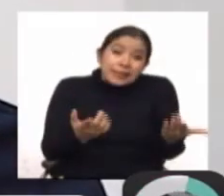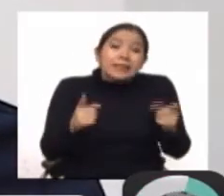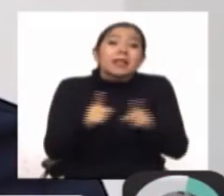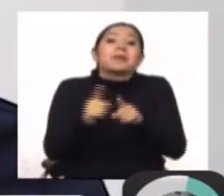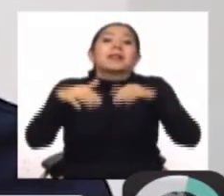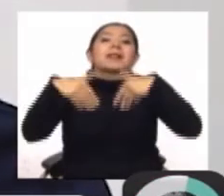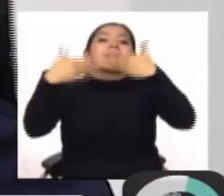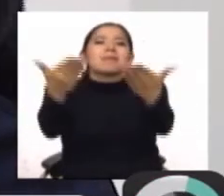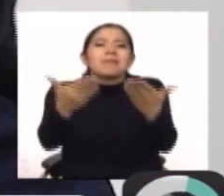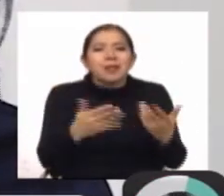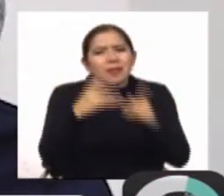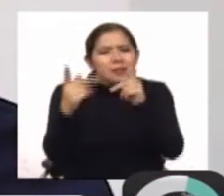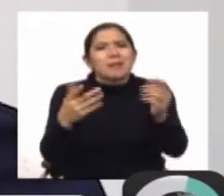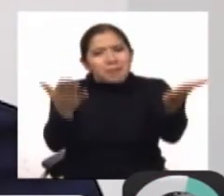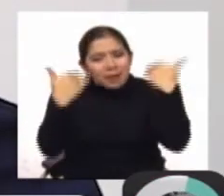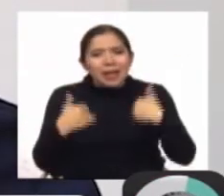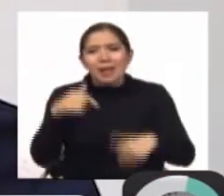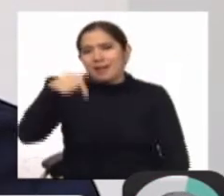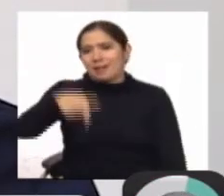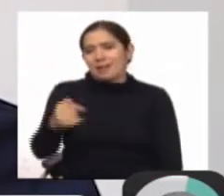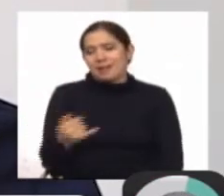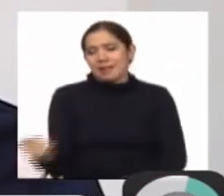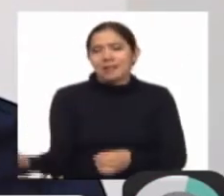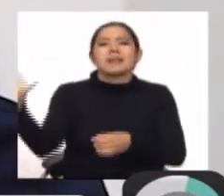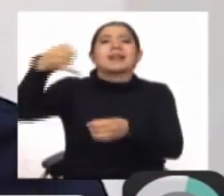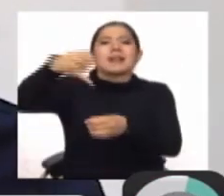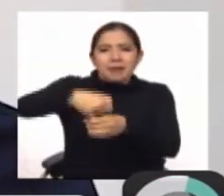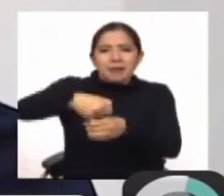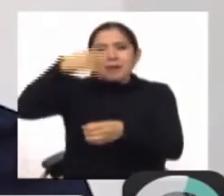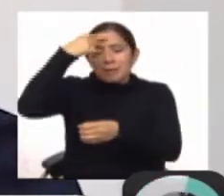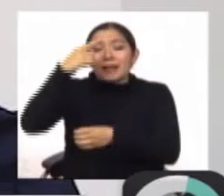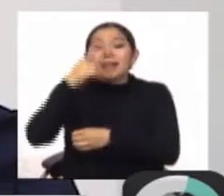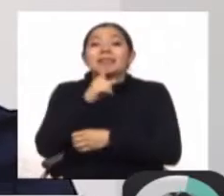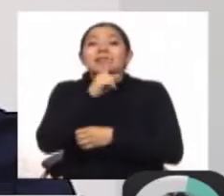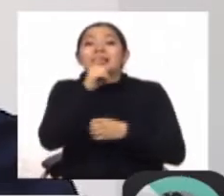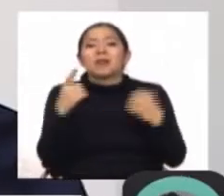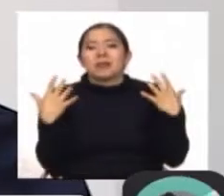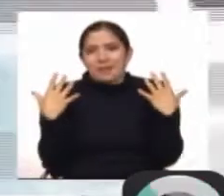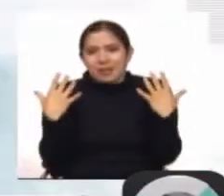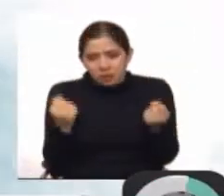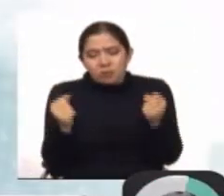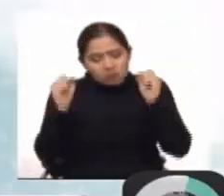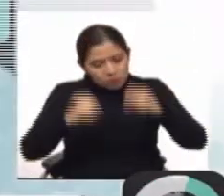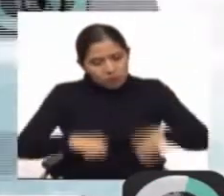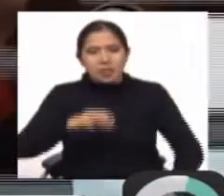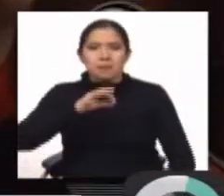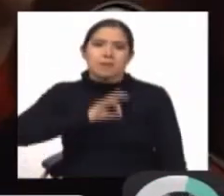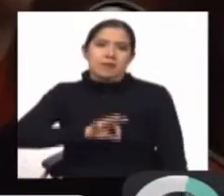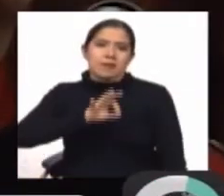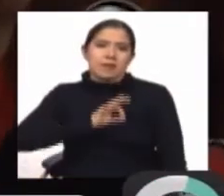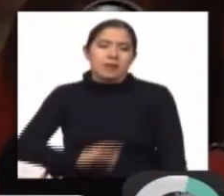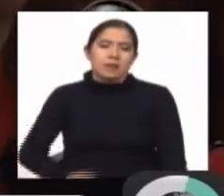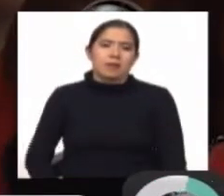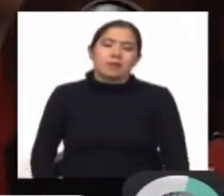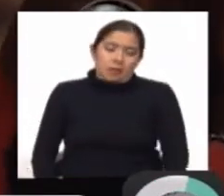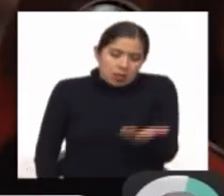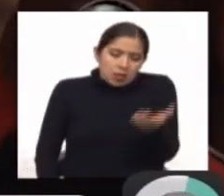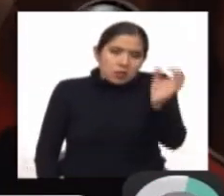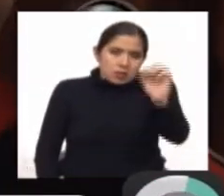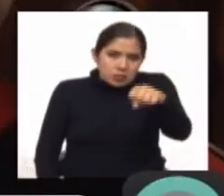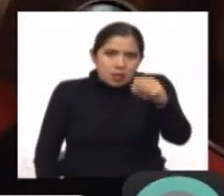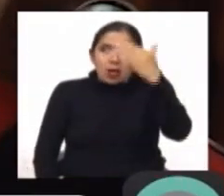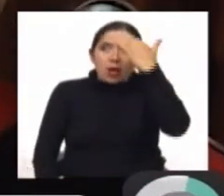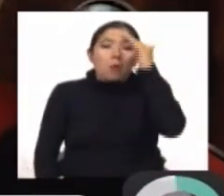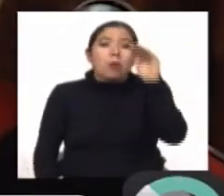toda la población a que venga a inscribirse para este seguro y también pueda beneficiarse. Claro, ¿para qué no? Porque así